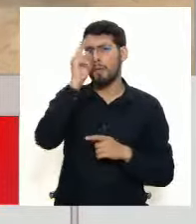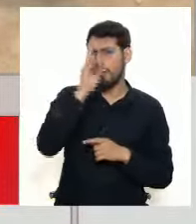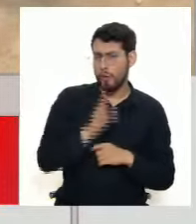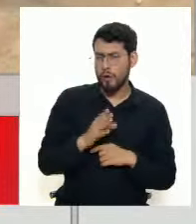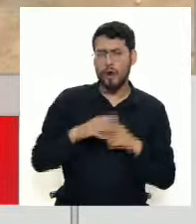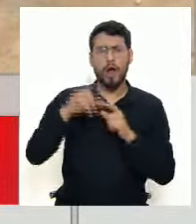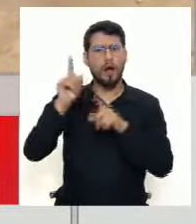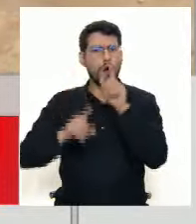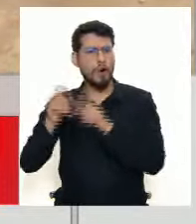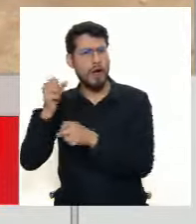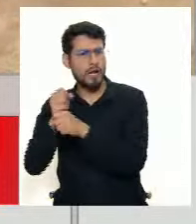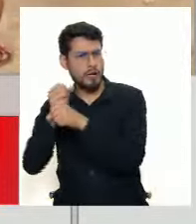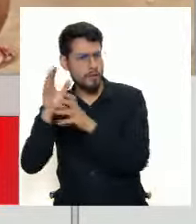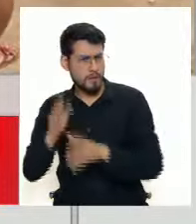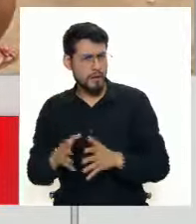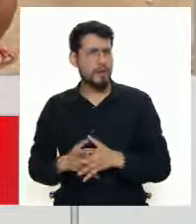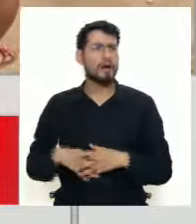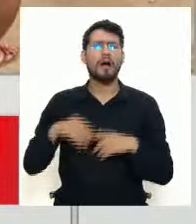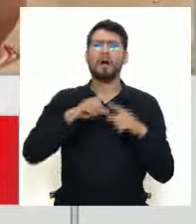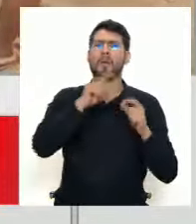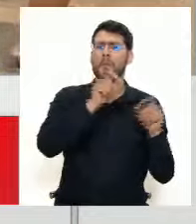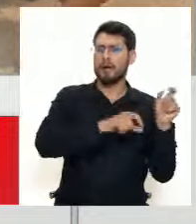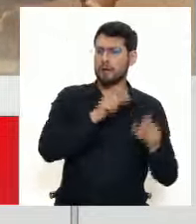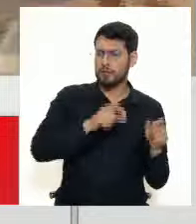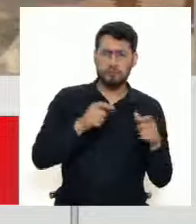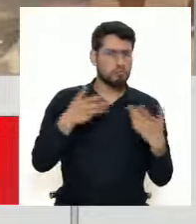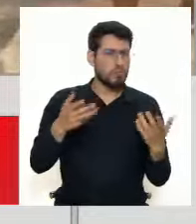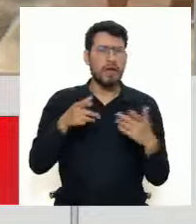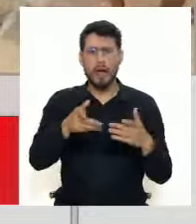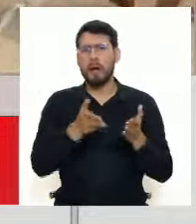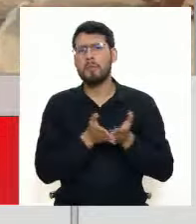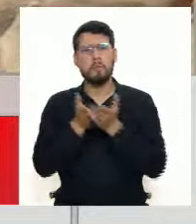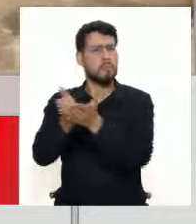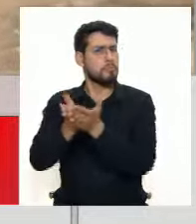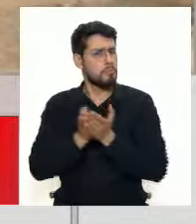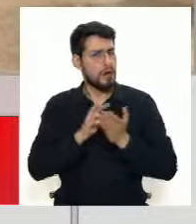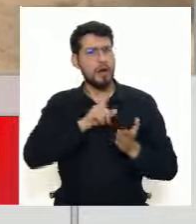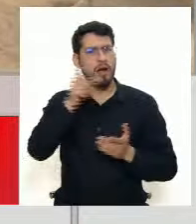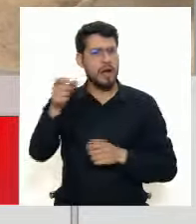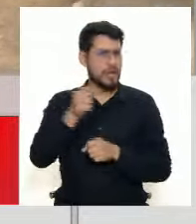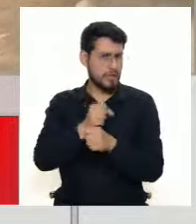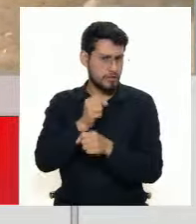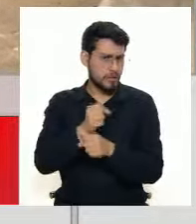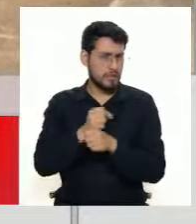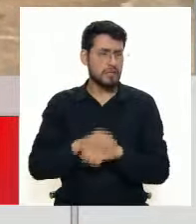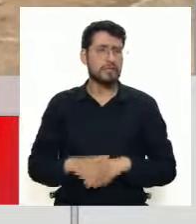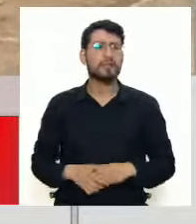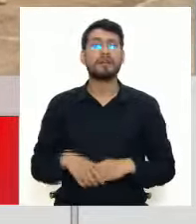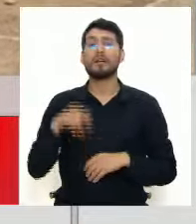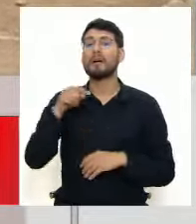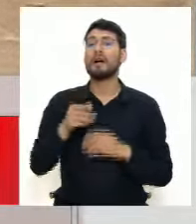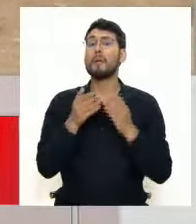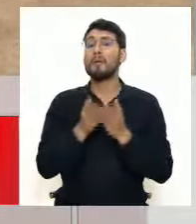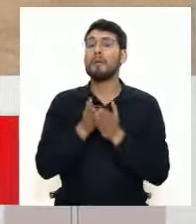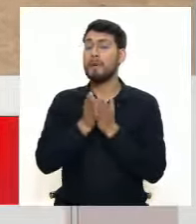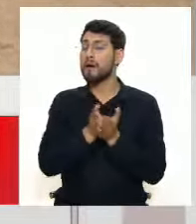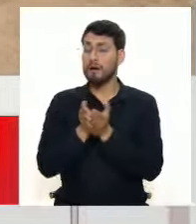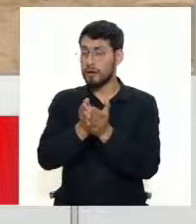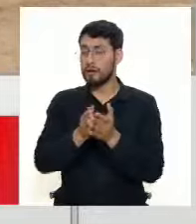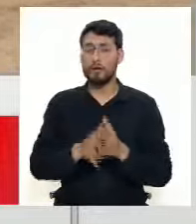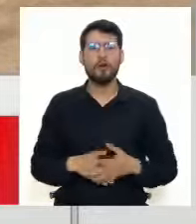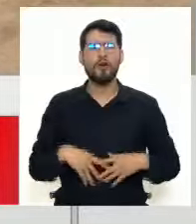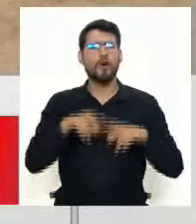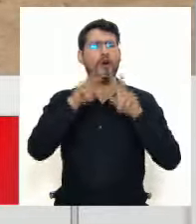profesores, algunos de ellos trabajadores, personas que iban a este lugar a trabajar. La embarcación